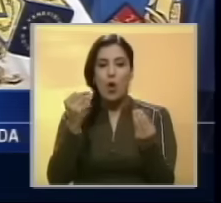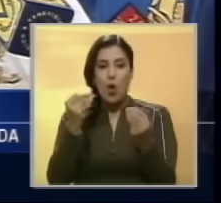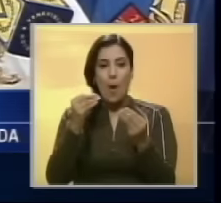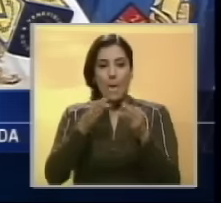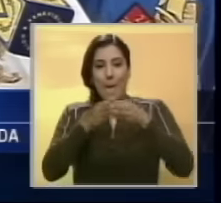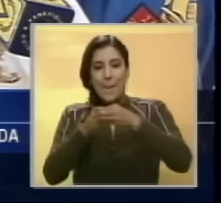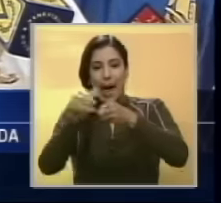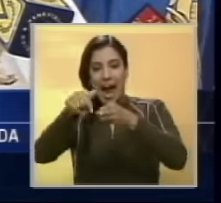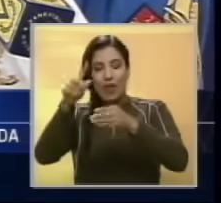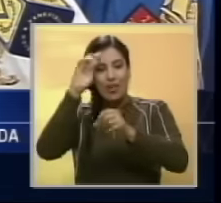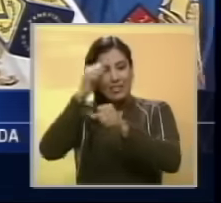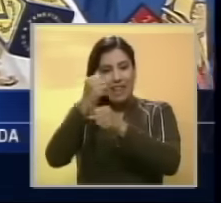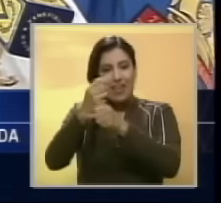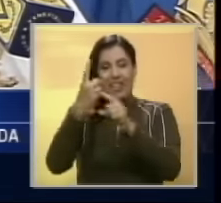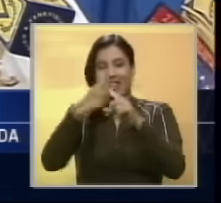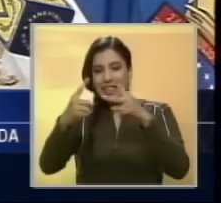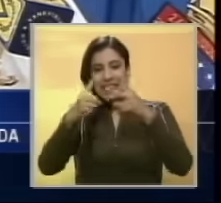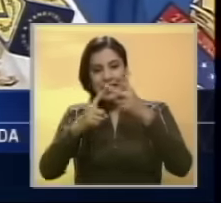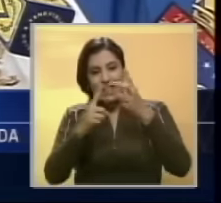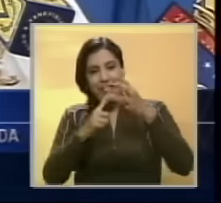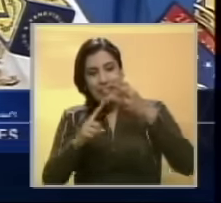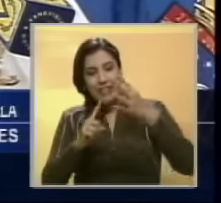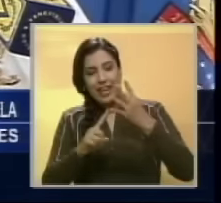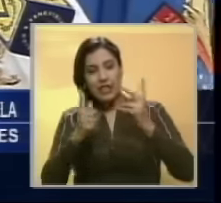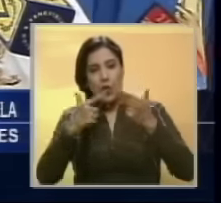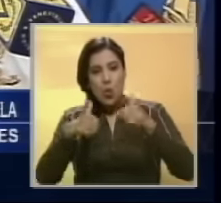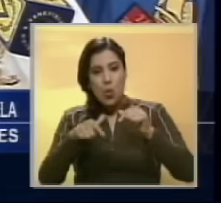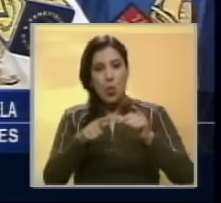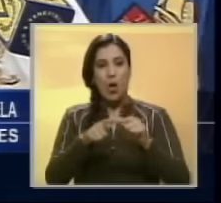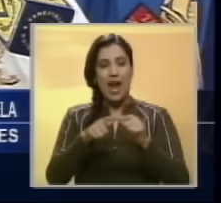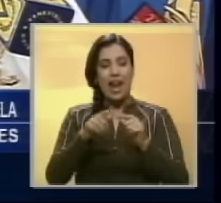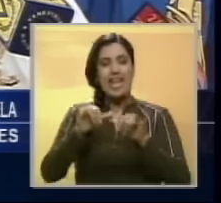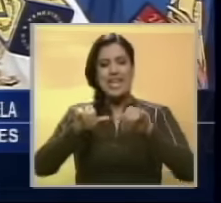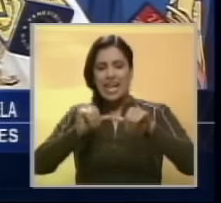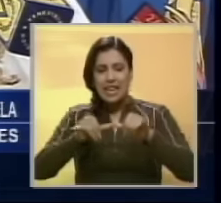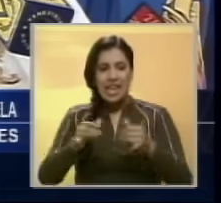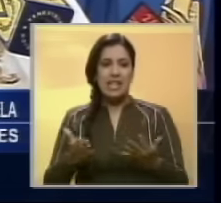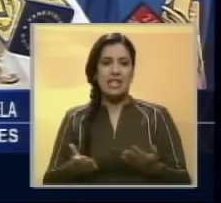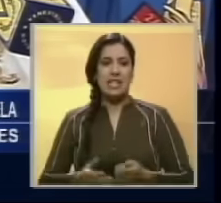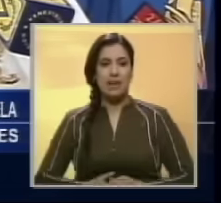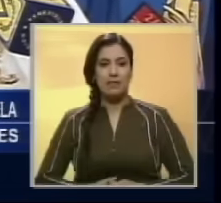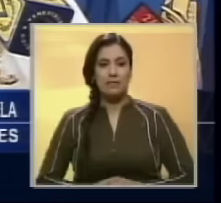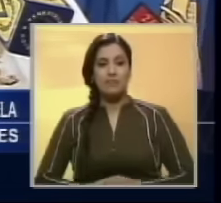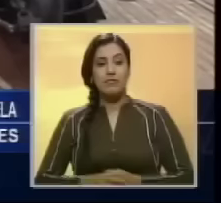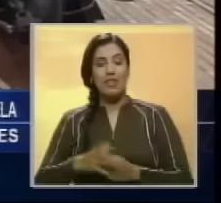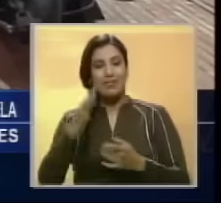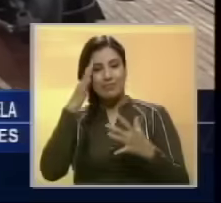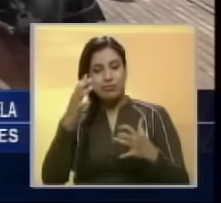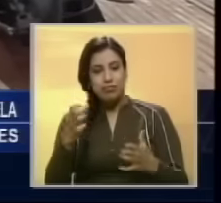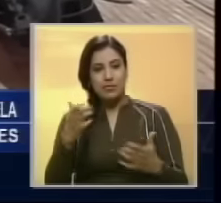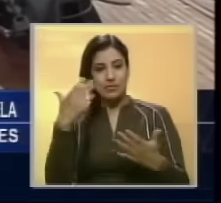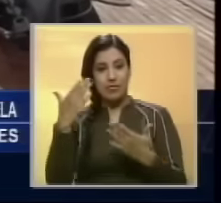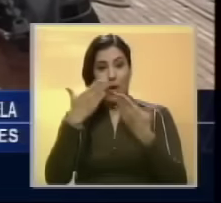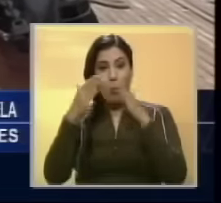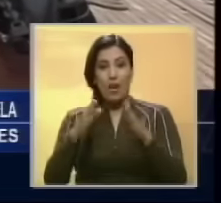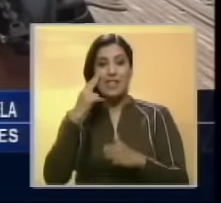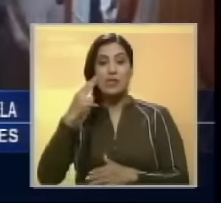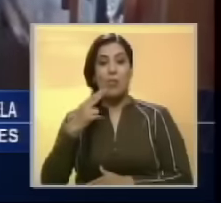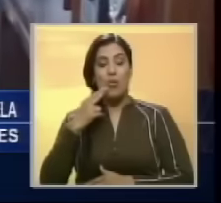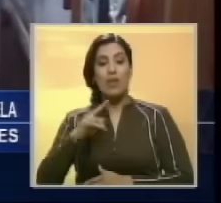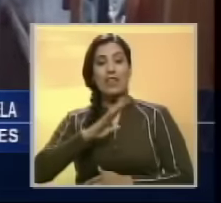buque en sus diferentes áreas división ingeniería logística el buque escuela Simón